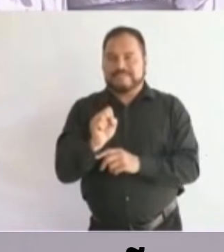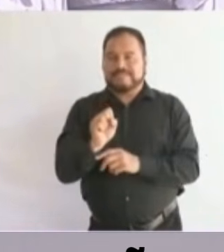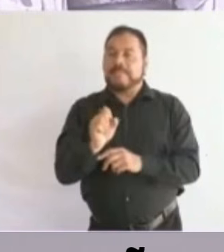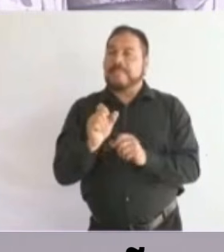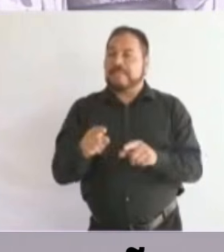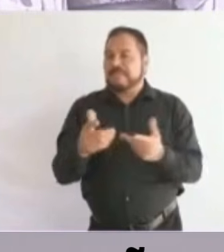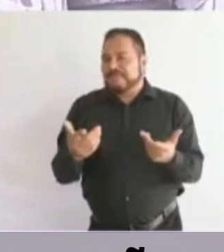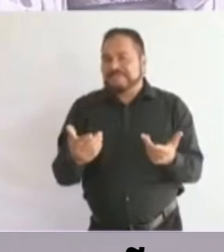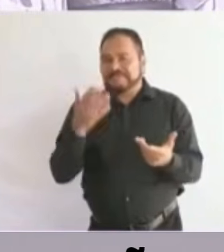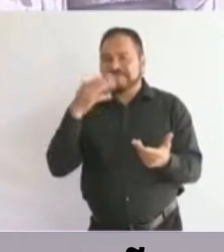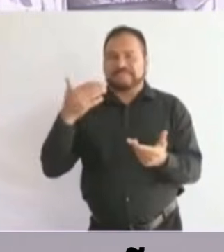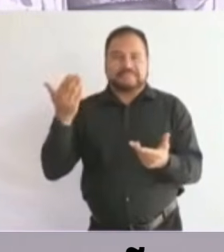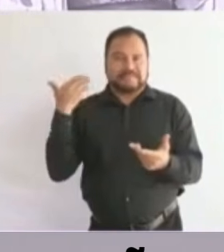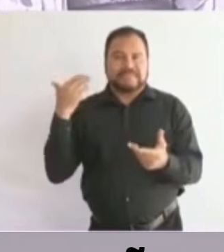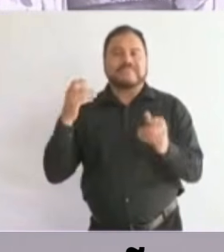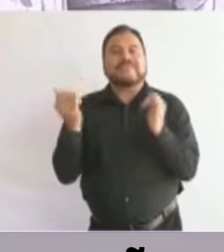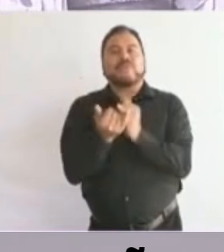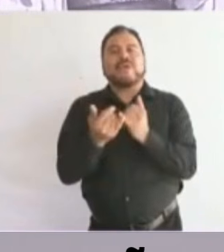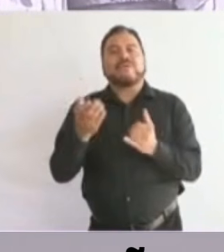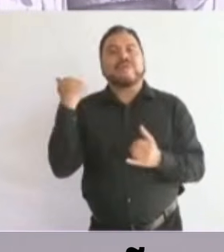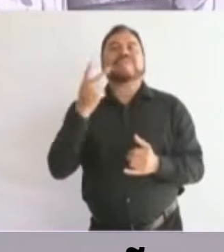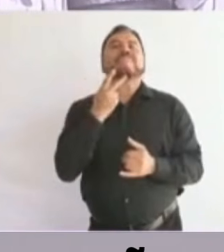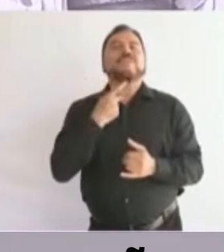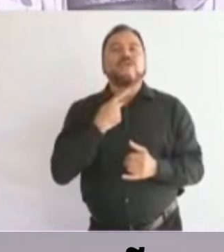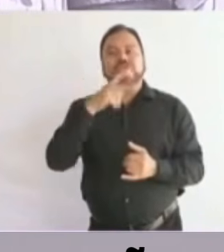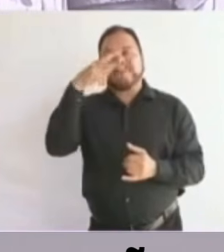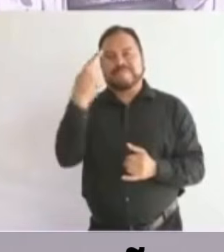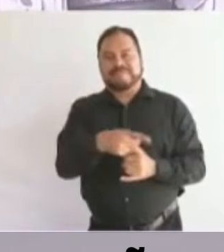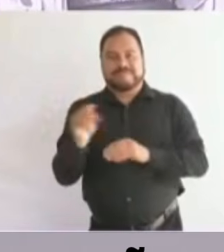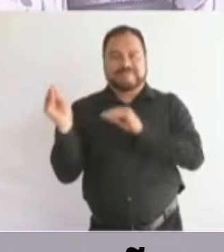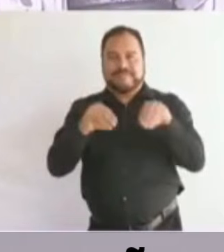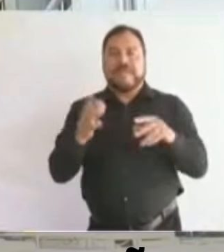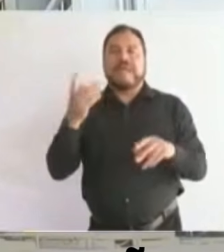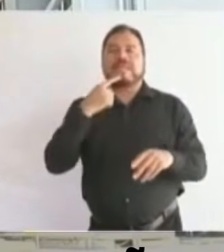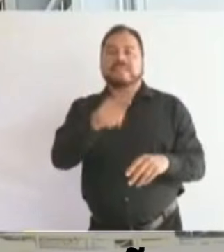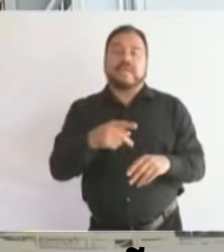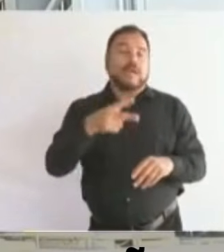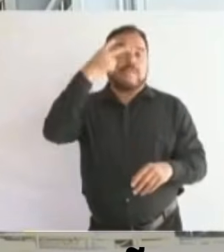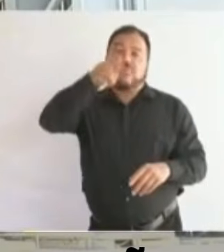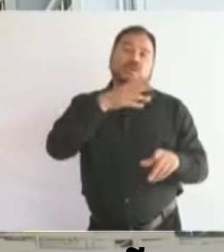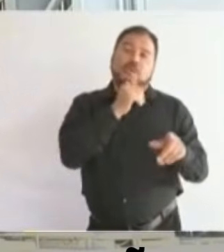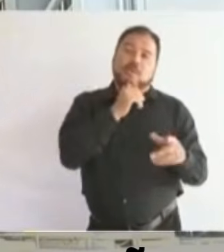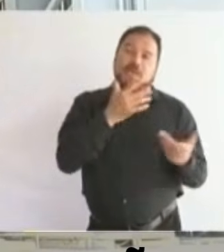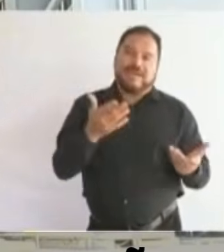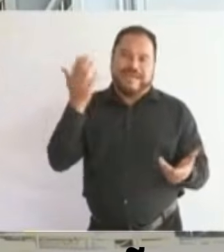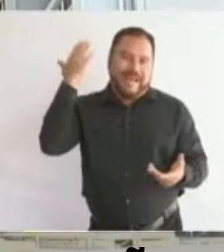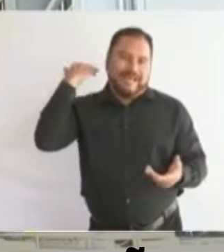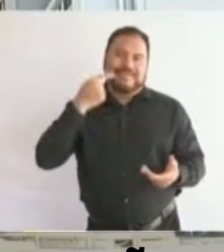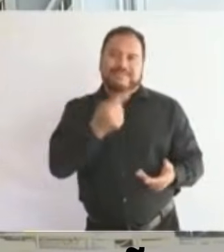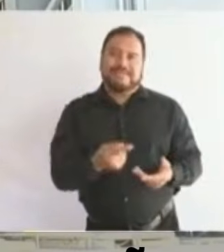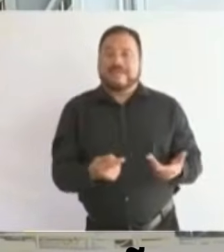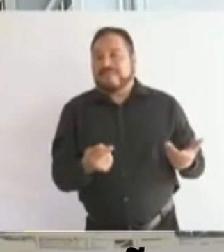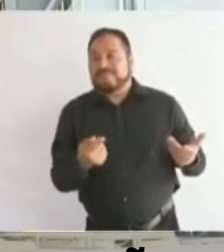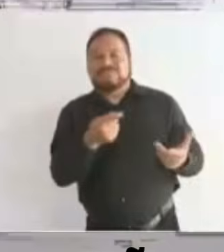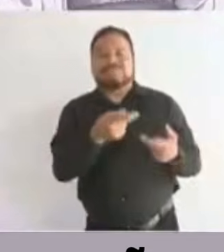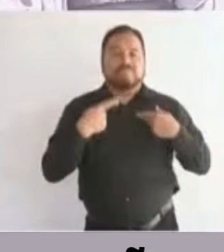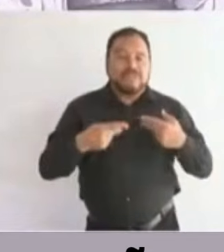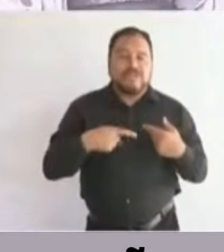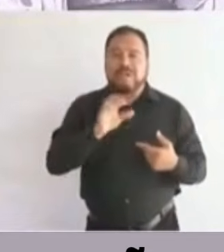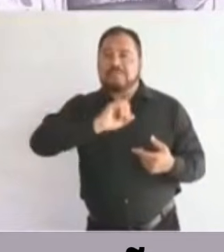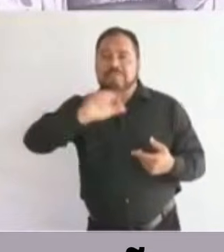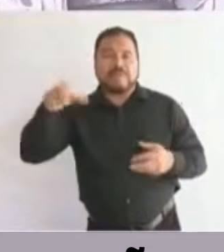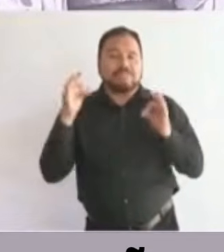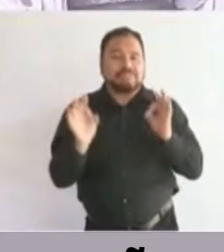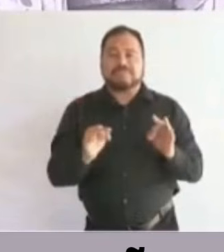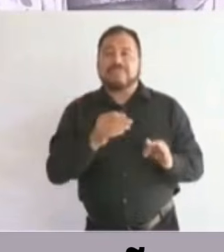siempre, igual que cuando se expropió el petróleo, decían que México no iba a poder, que no tenía personal capacitado